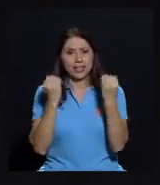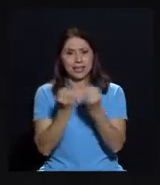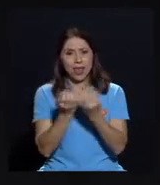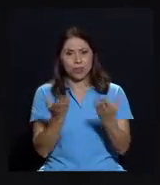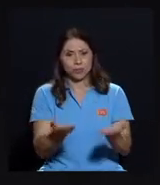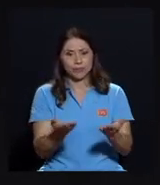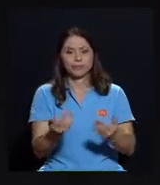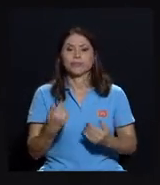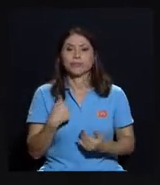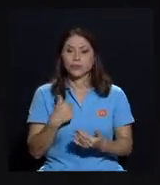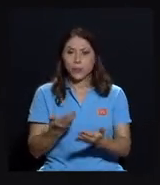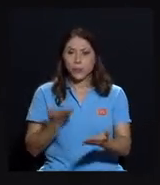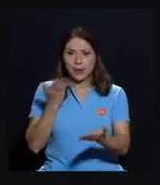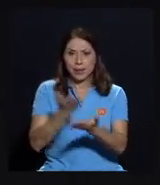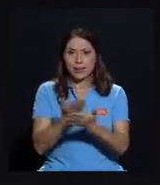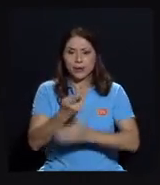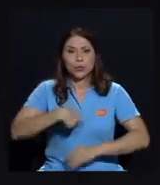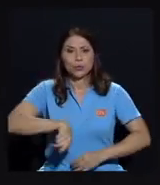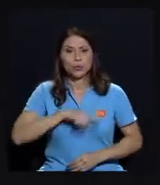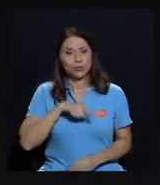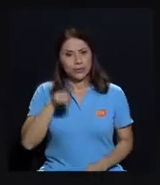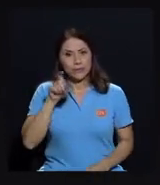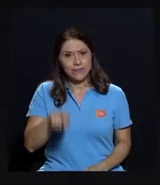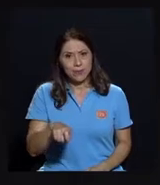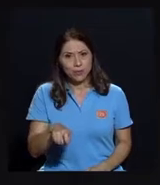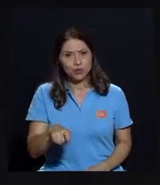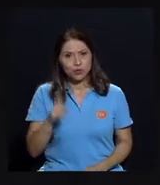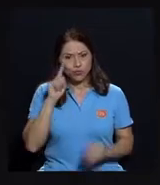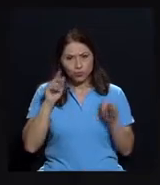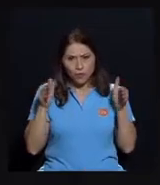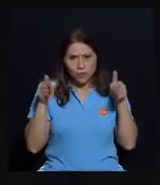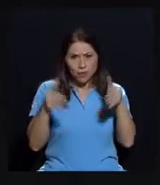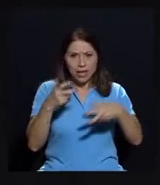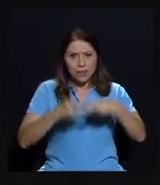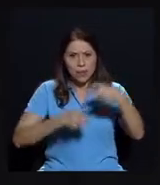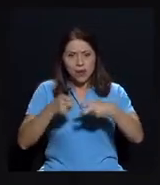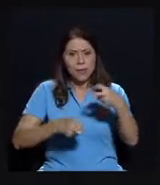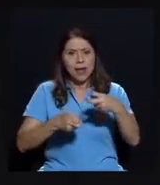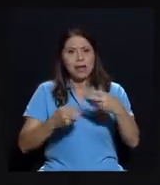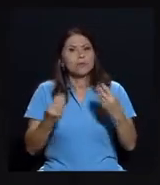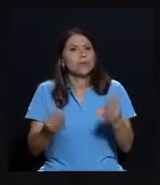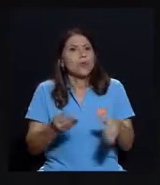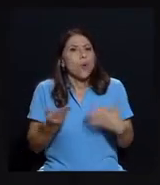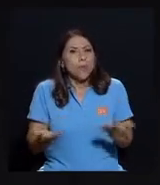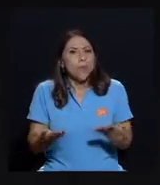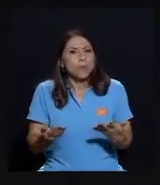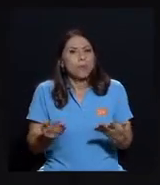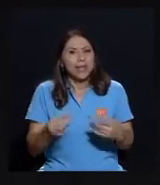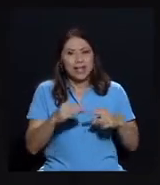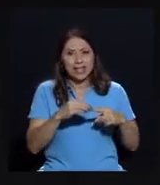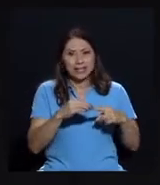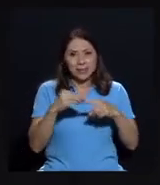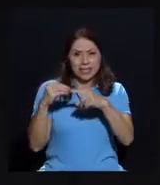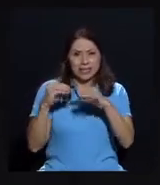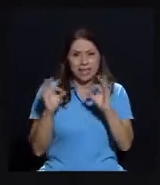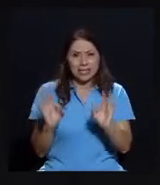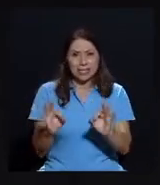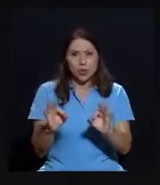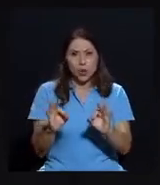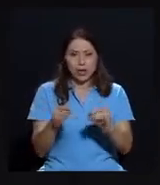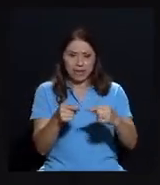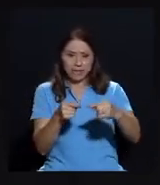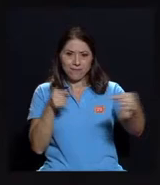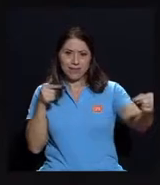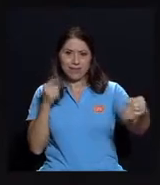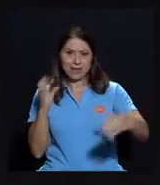que y abordar el problema desde la especialización contra el combate contra el crimen organizado no se